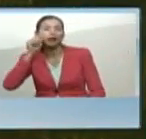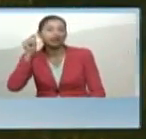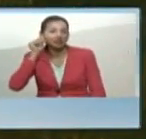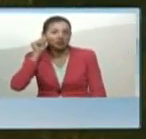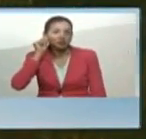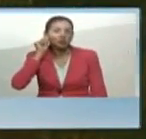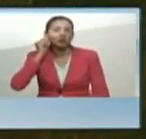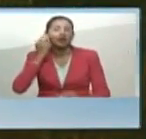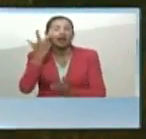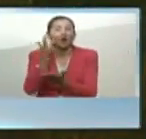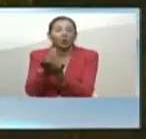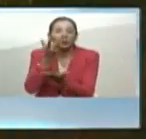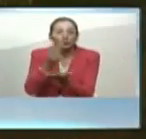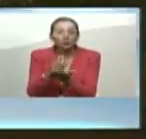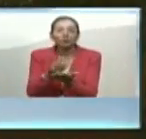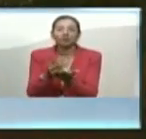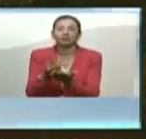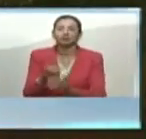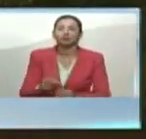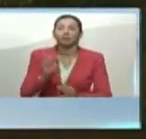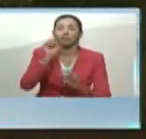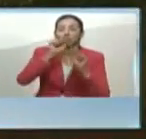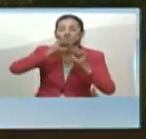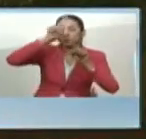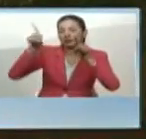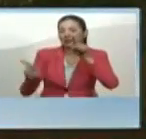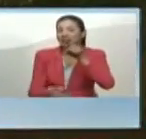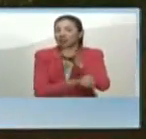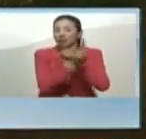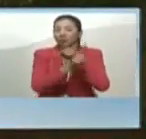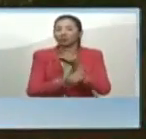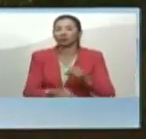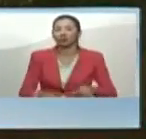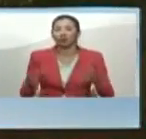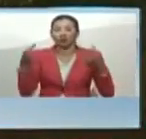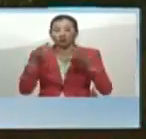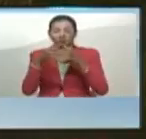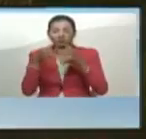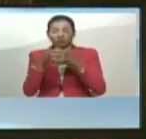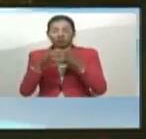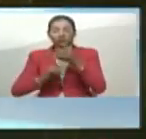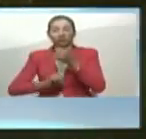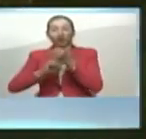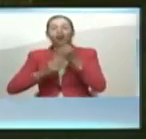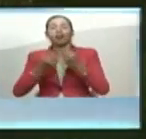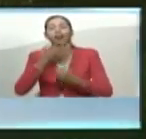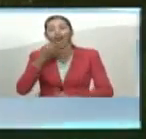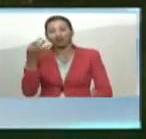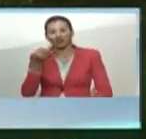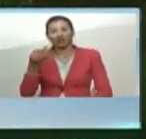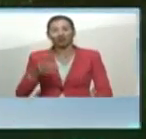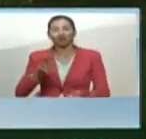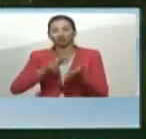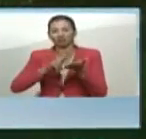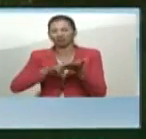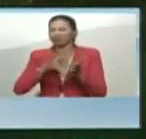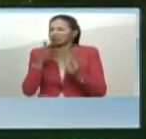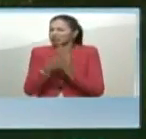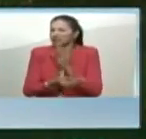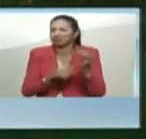la comuna, punto y círculo, para brigadas por la verdad. ¿Qué hace esa